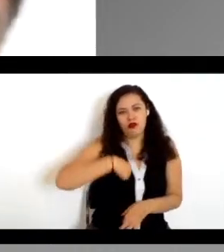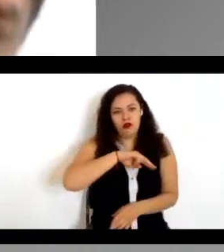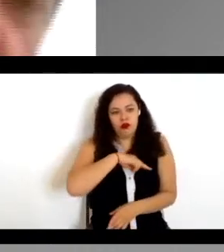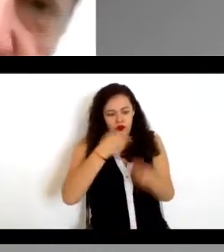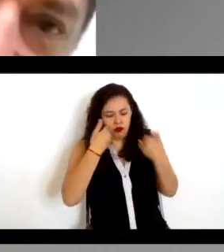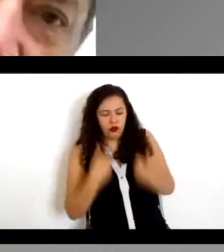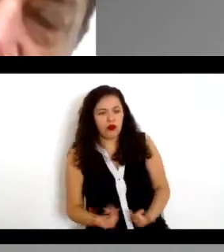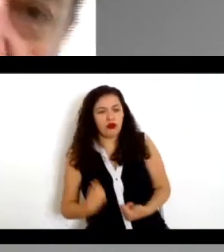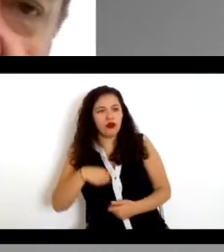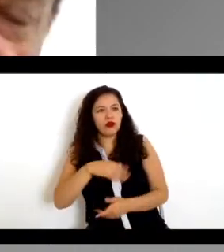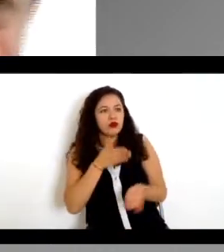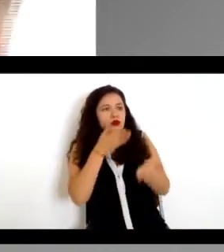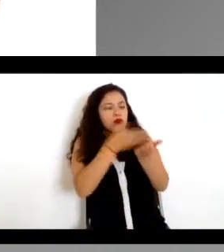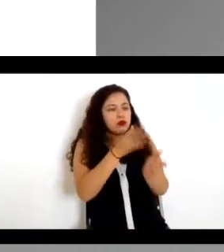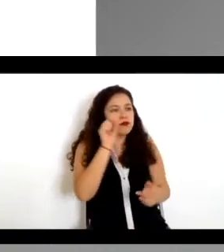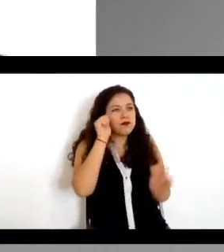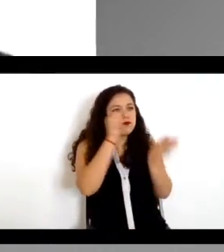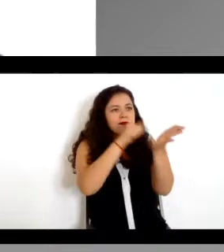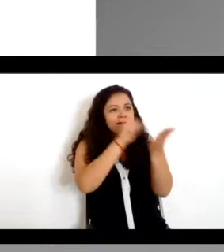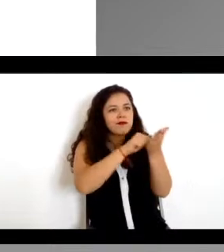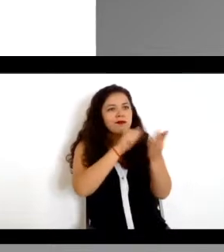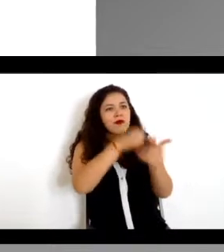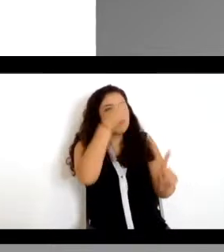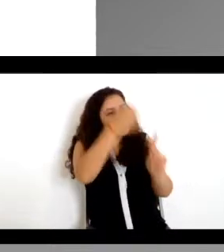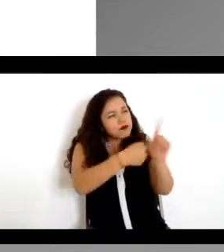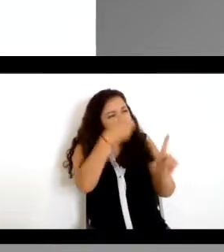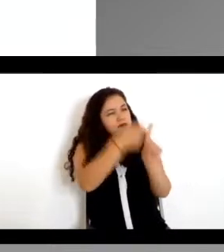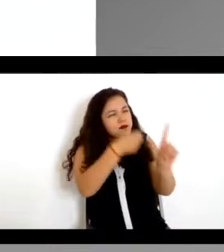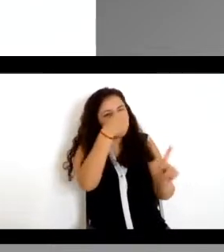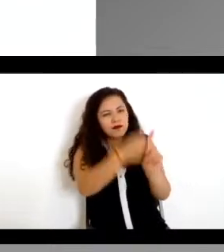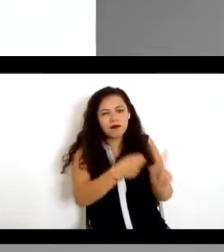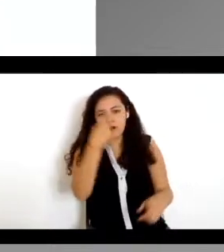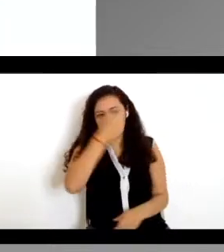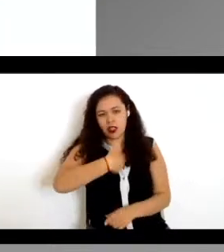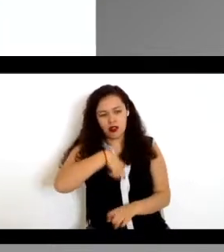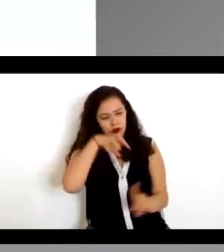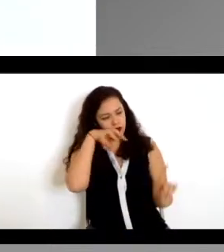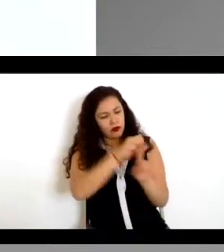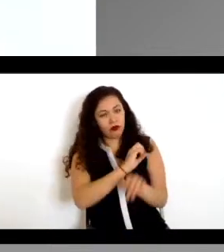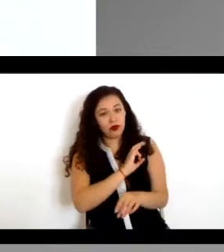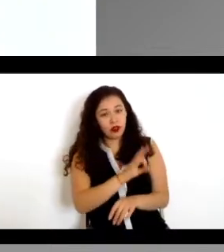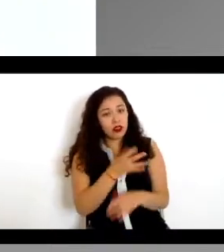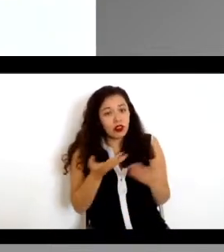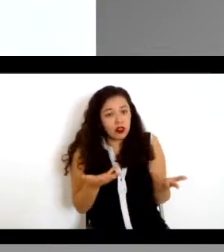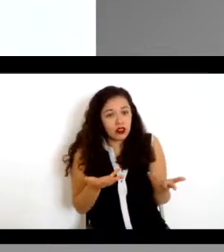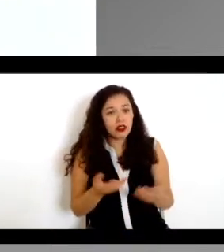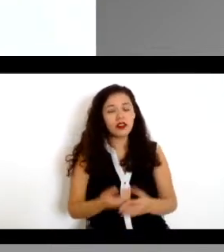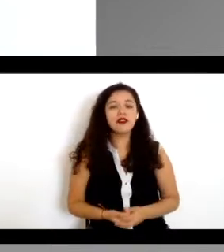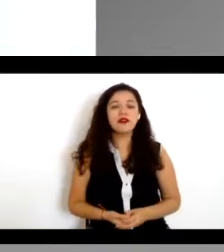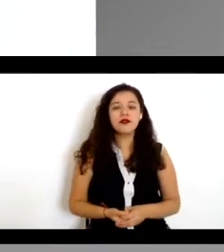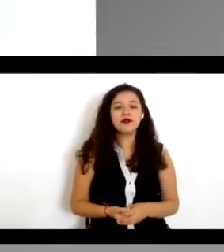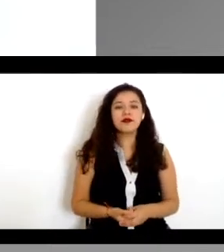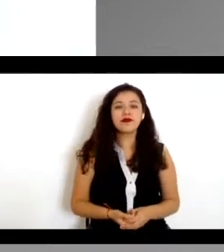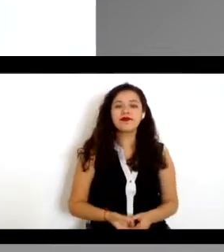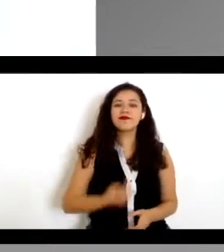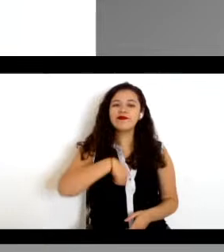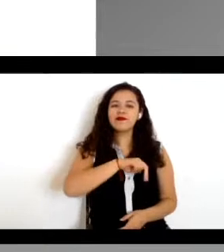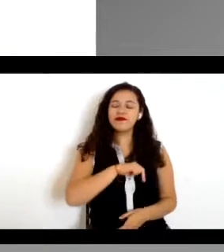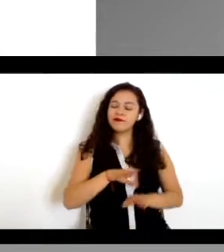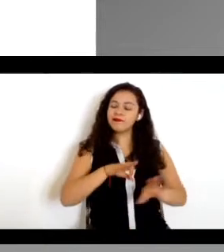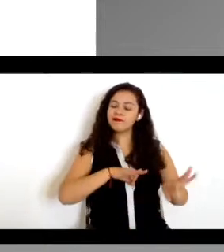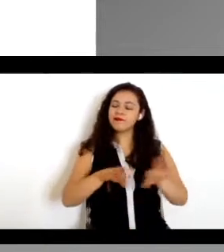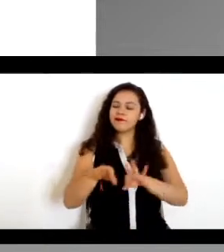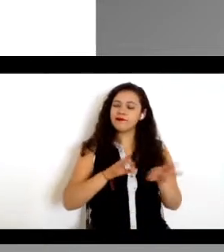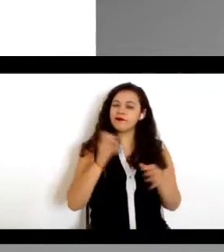Asistiendo, acudiendo, tocando puerta y haciéndolo. Eso es justamente en lo que nosotros trabajamos y en lo que